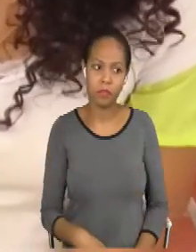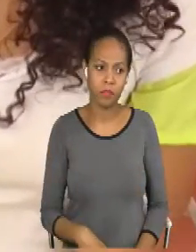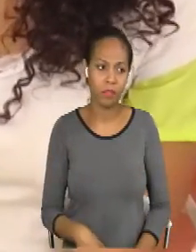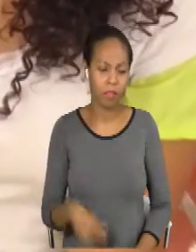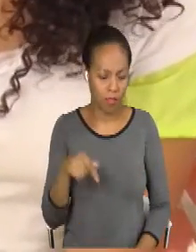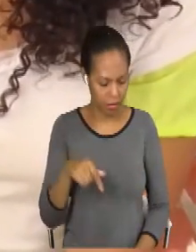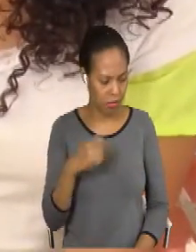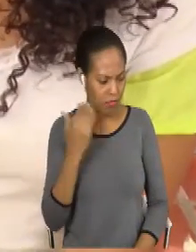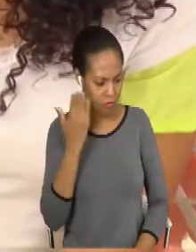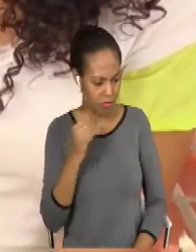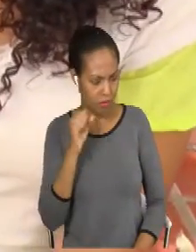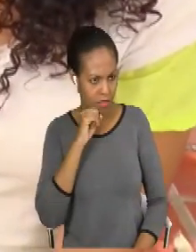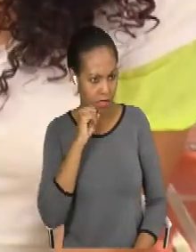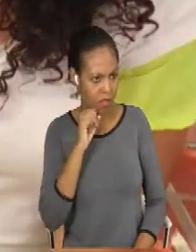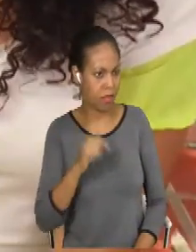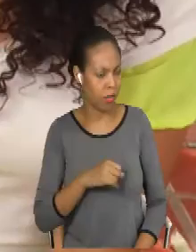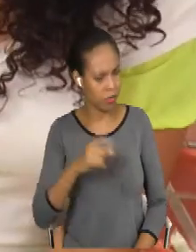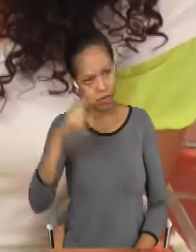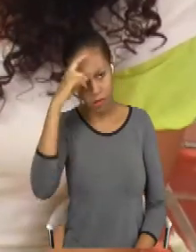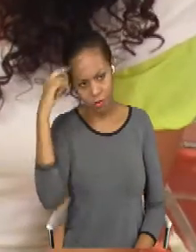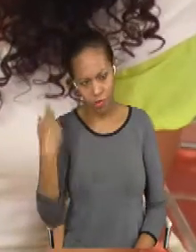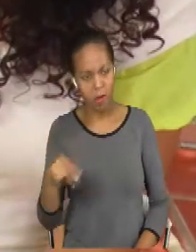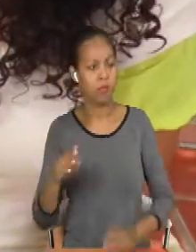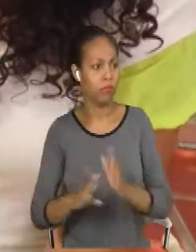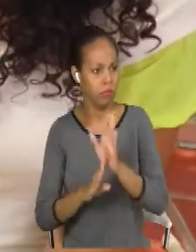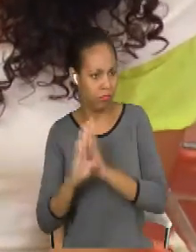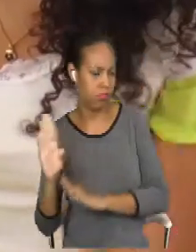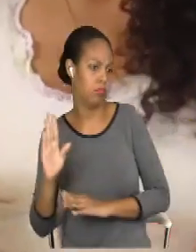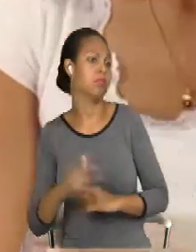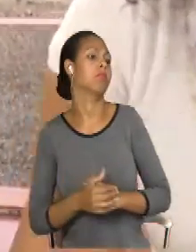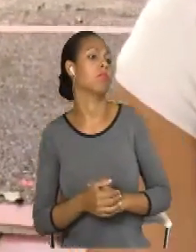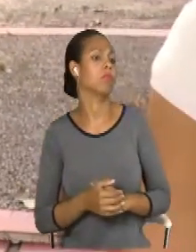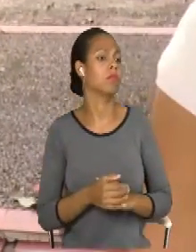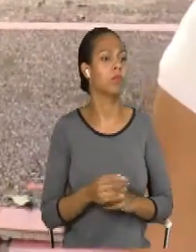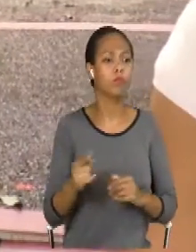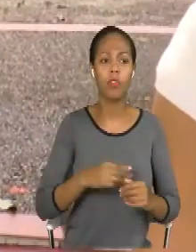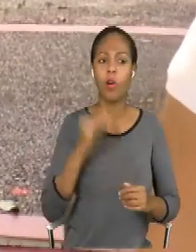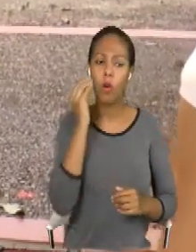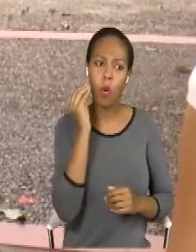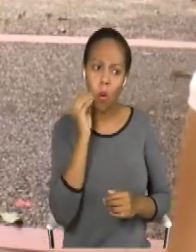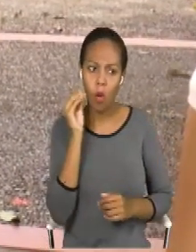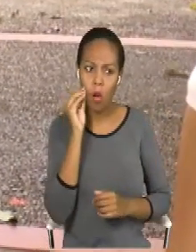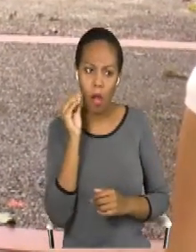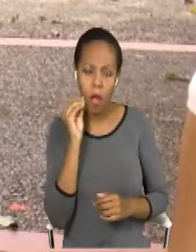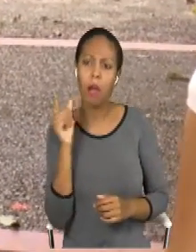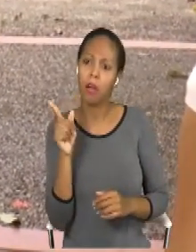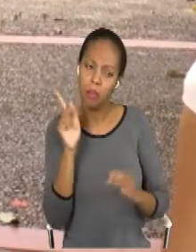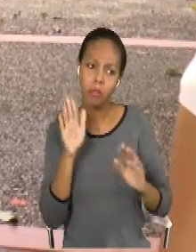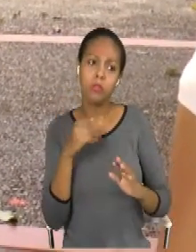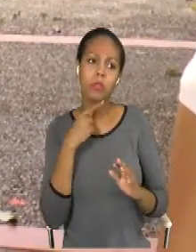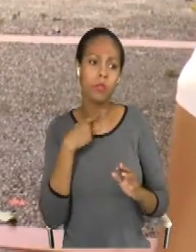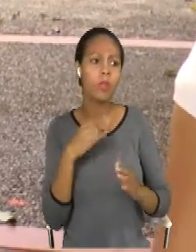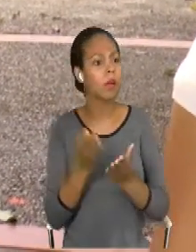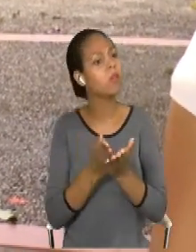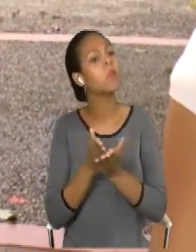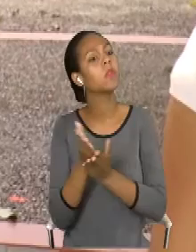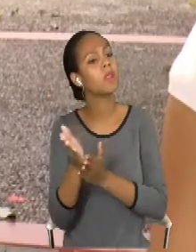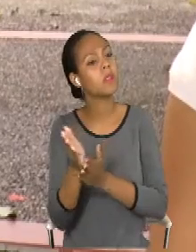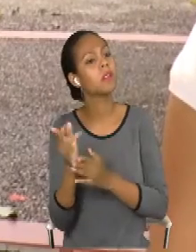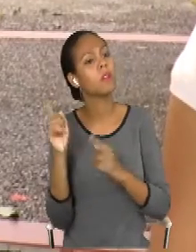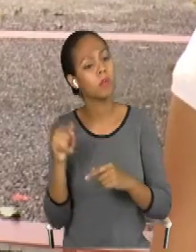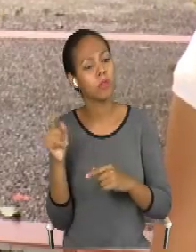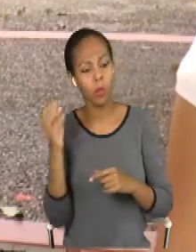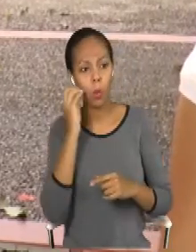mujer barranqueña es una mujer trabajadora, emprendedora, muy hogareñas y muy fieles en sus